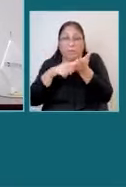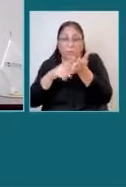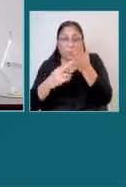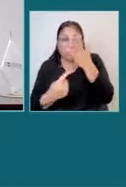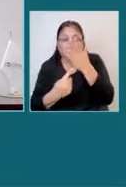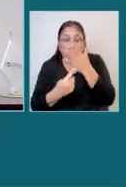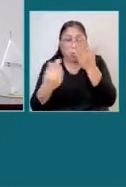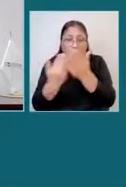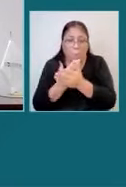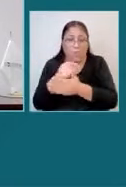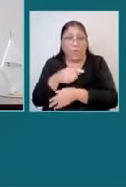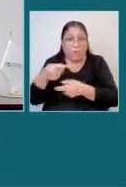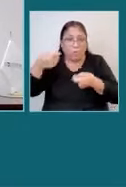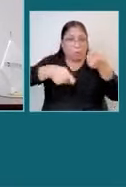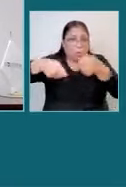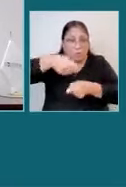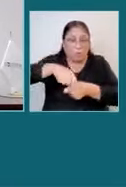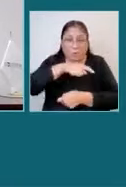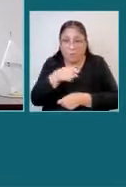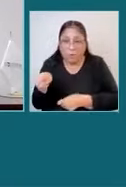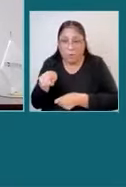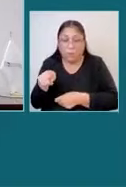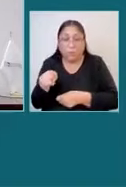busquen invertir estos fondos